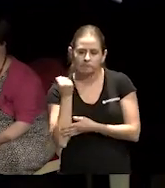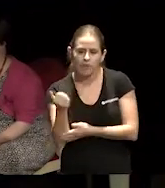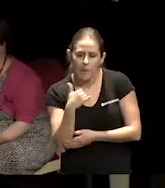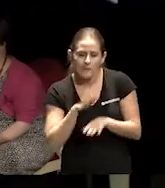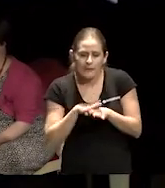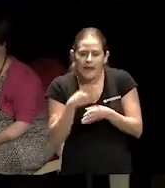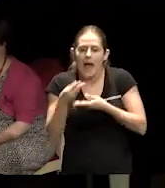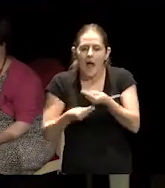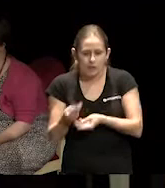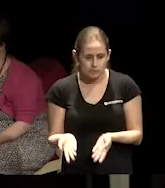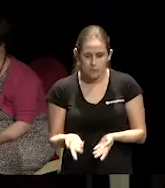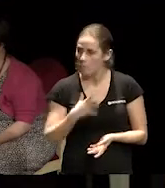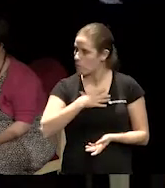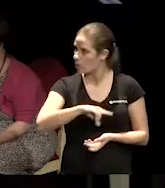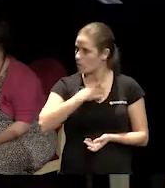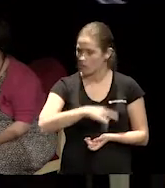con esto?